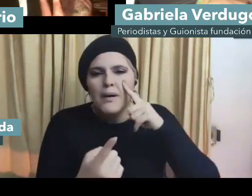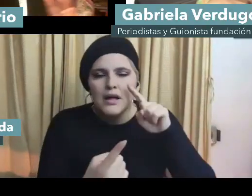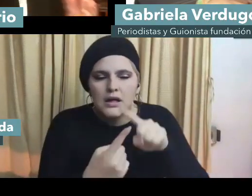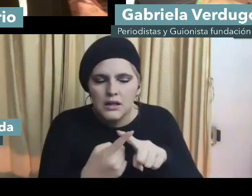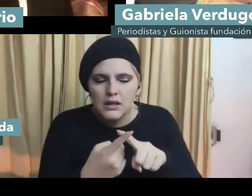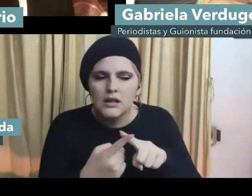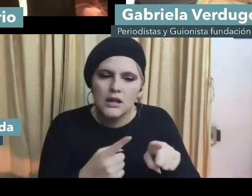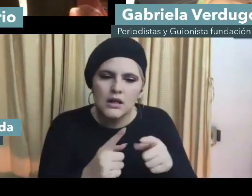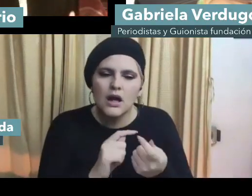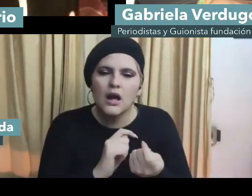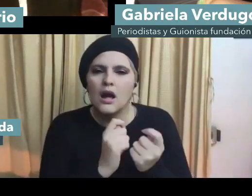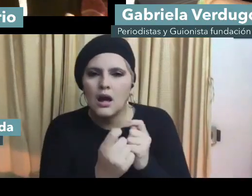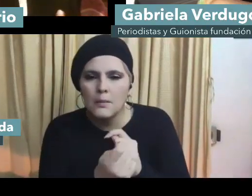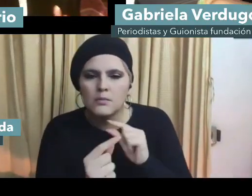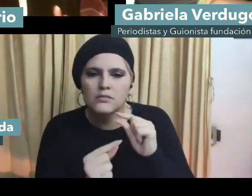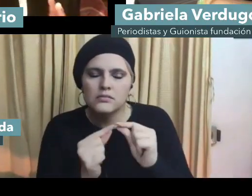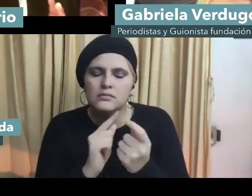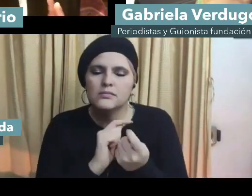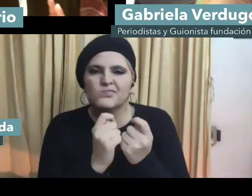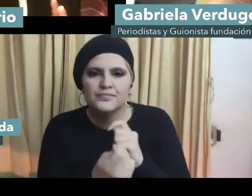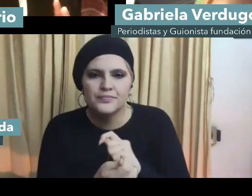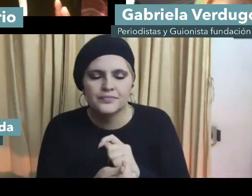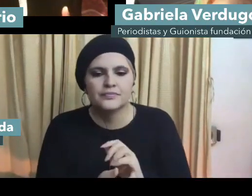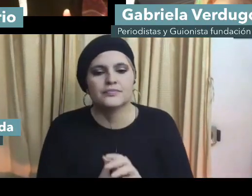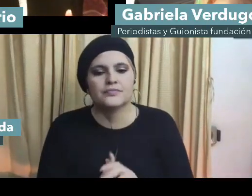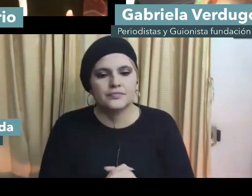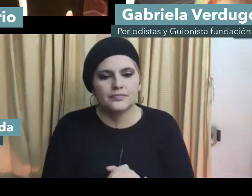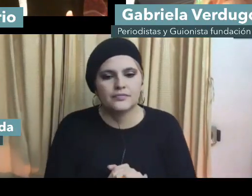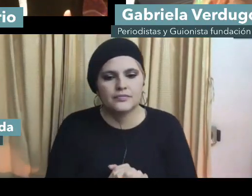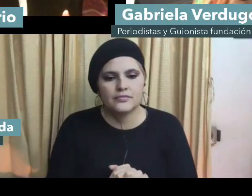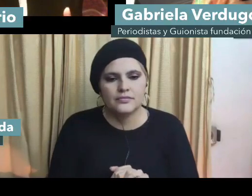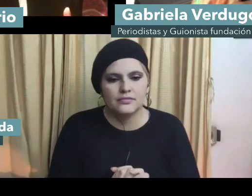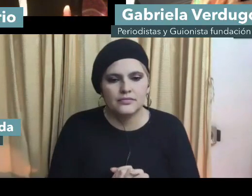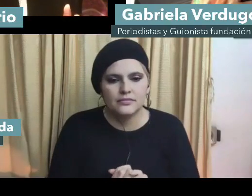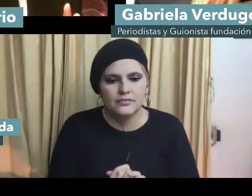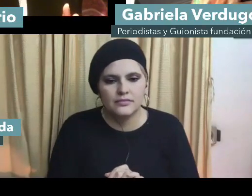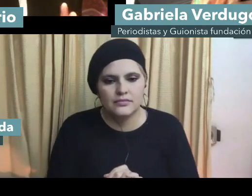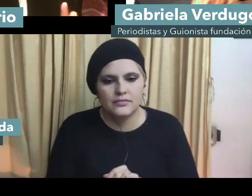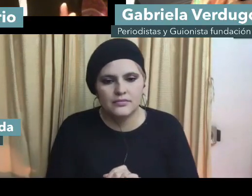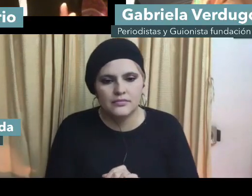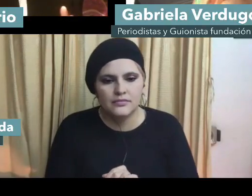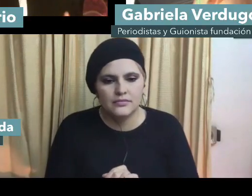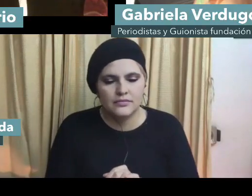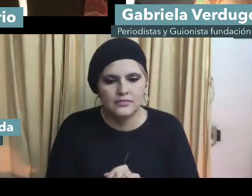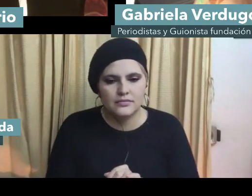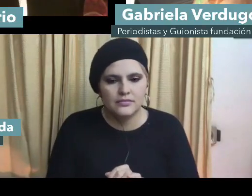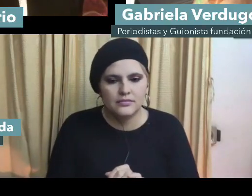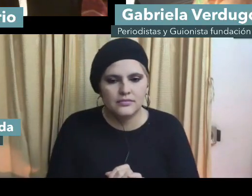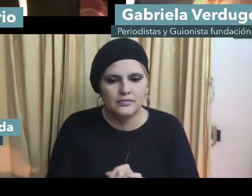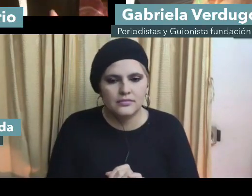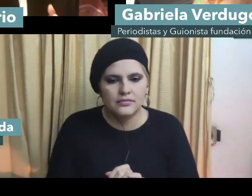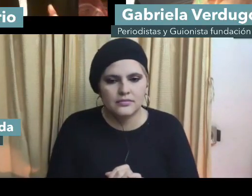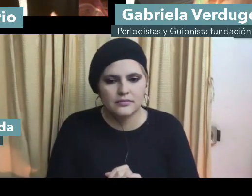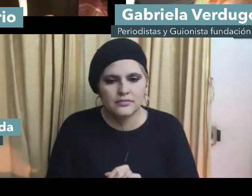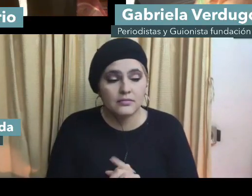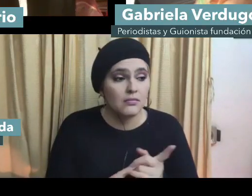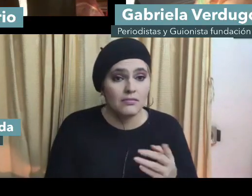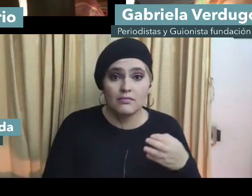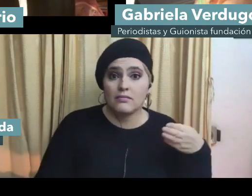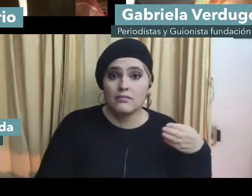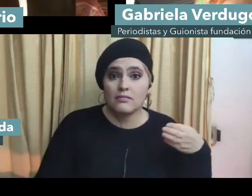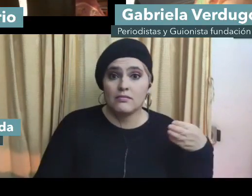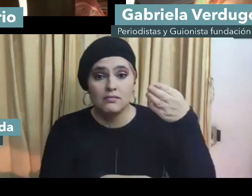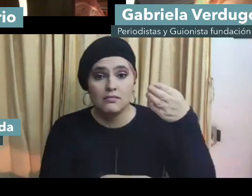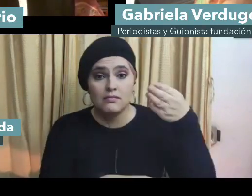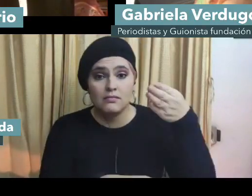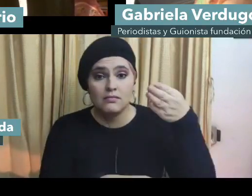cambiando, ¿ya? Porque Perdón, cada doctora, vez y que eso, va a y eso terapia, permite, claro. porque cada vez que va a terapia, tú lo sacas de su